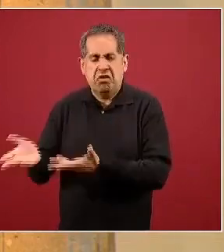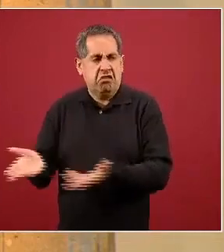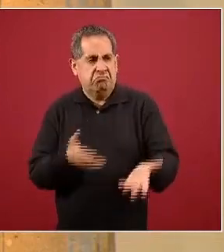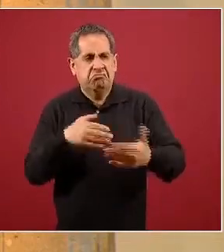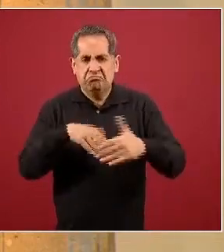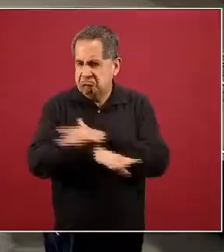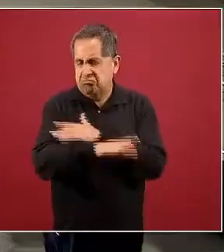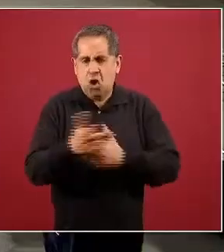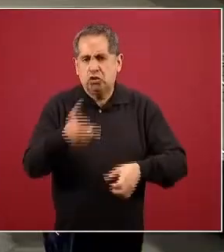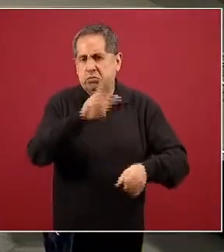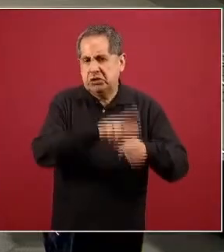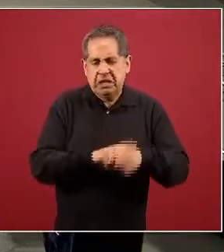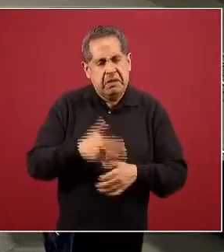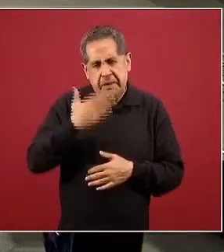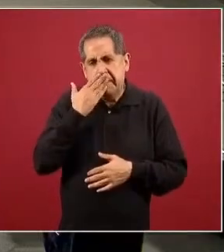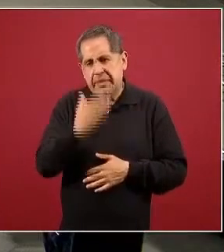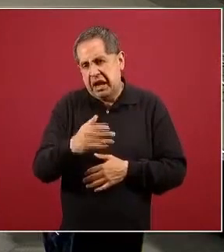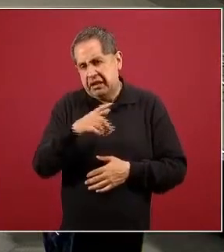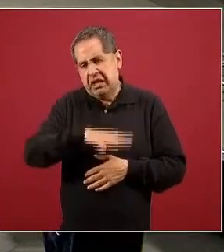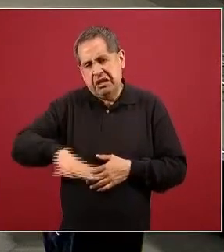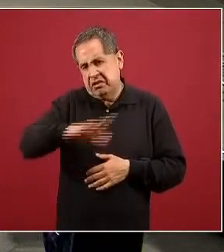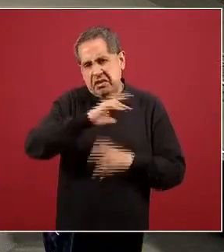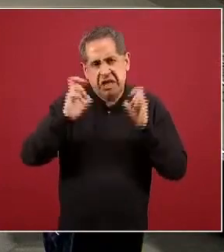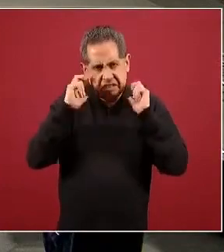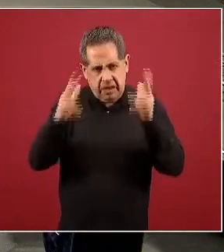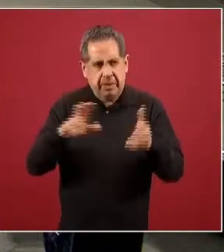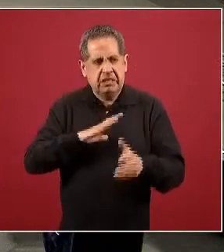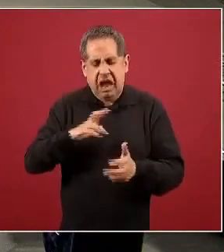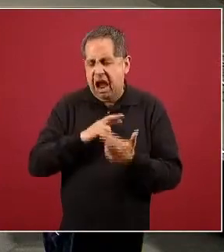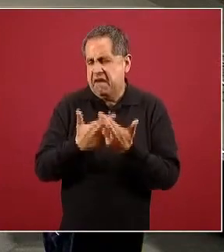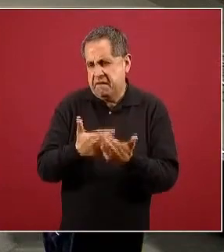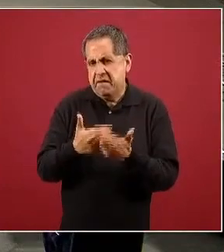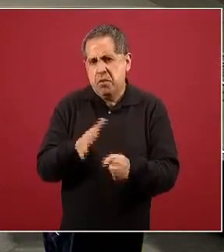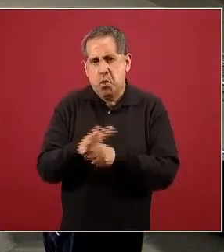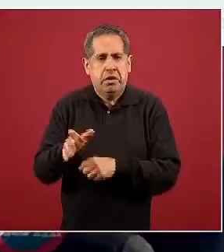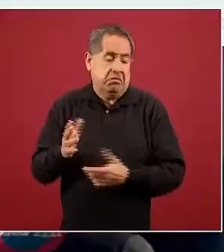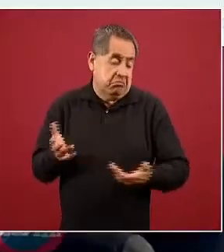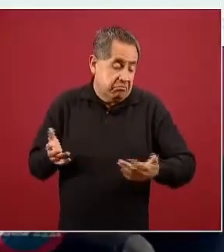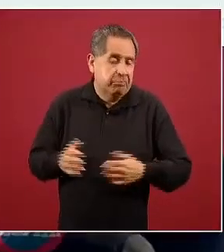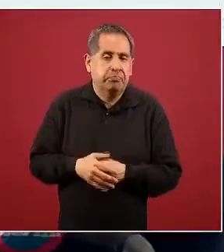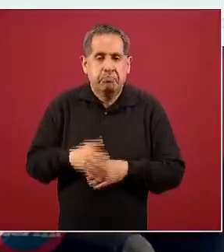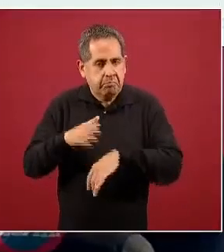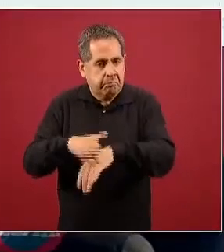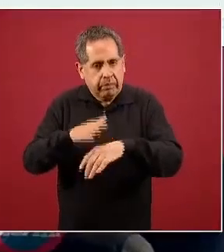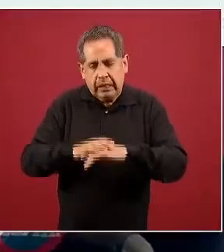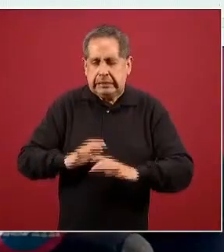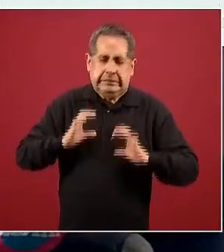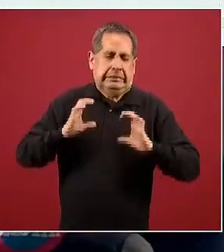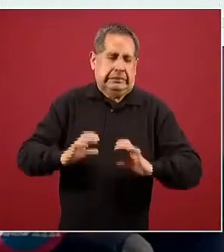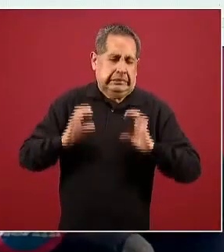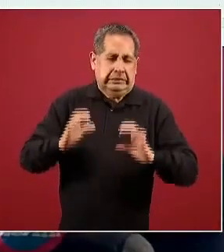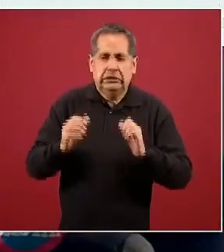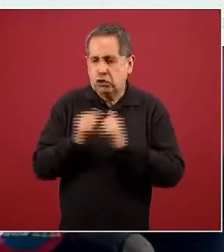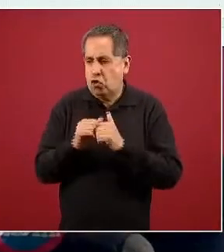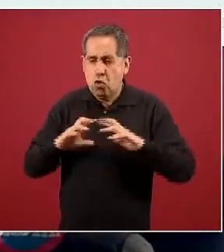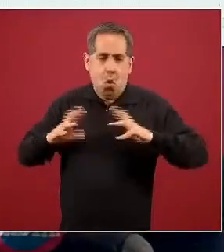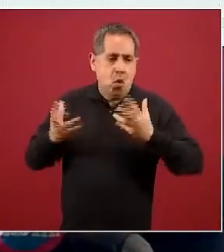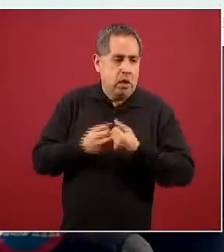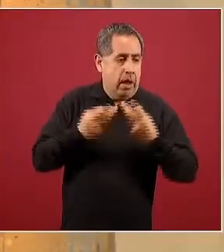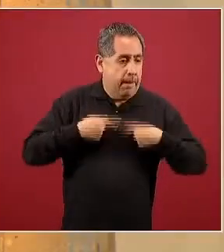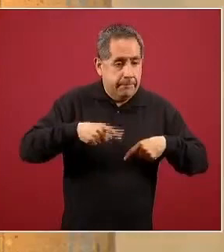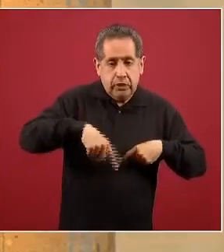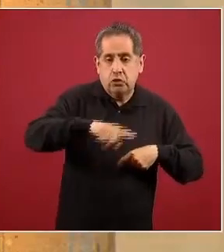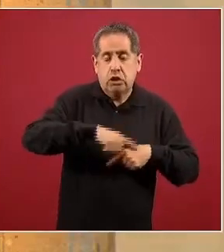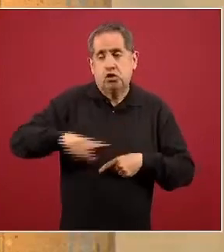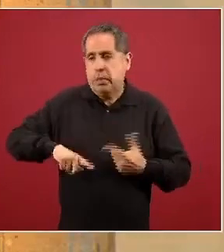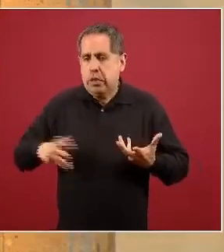importante, esto es bueno para el estado de Chiapas. También los invitamos a continuar con este trabajo conjunto de